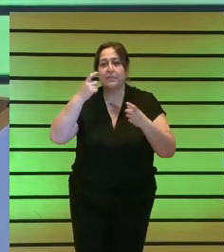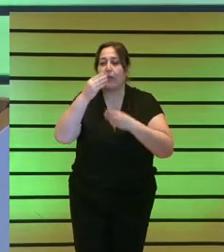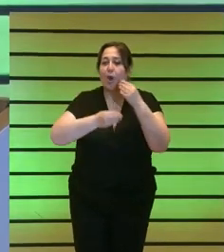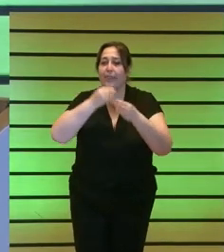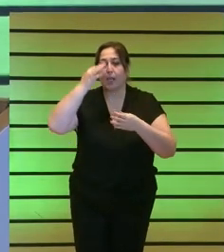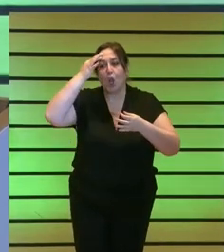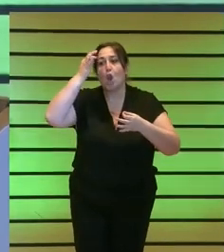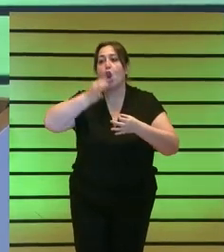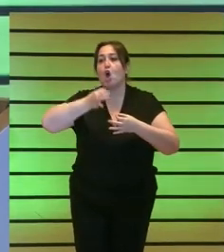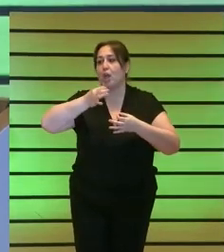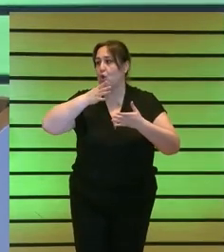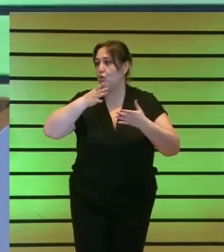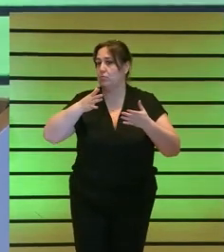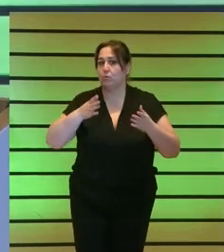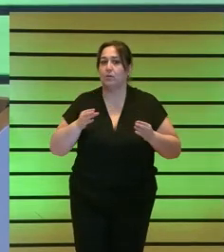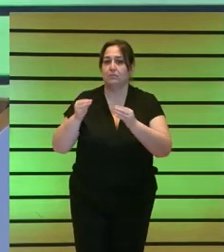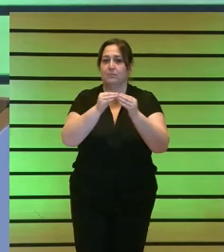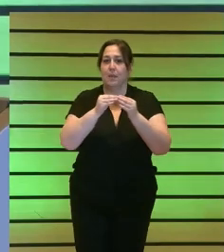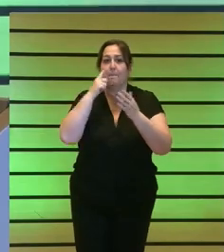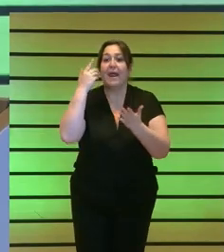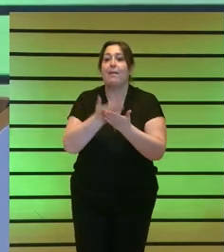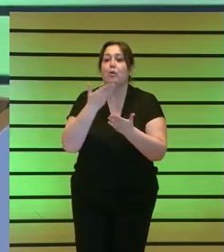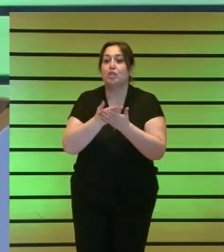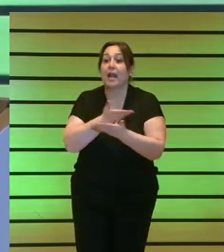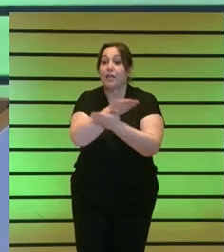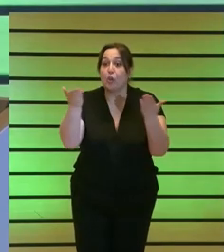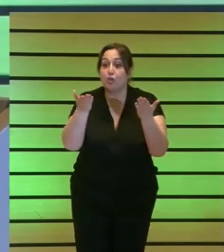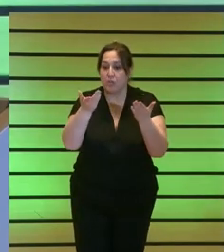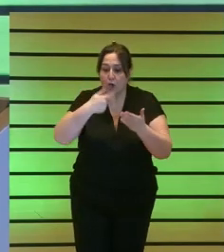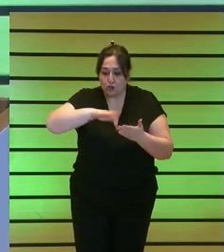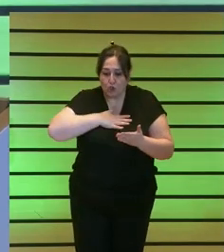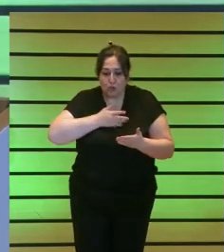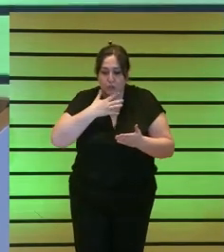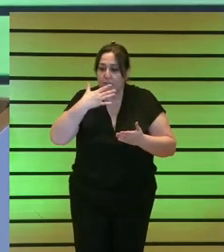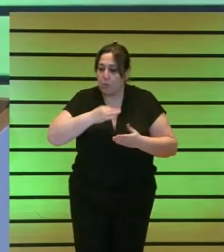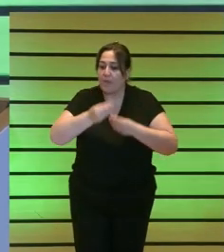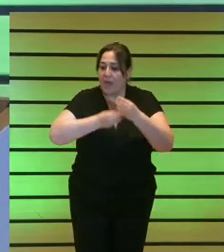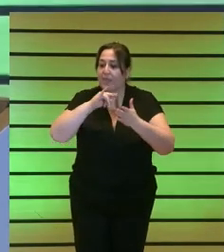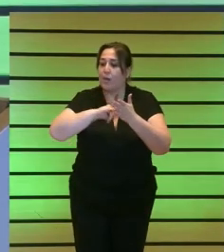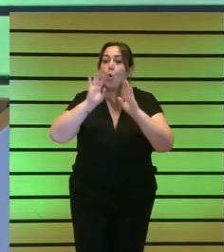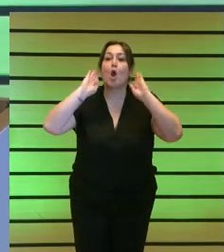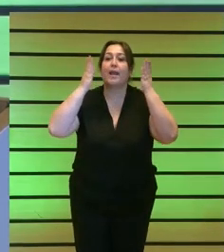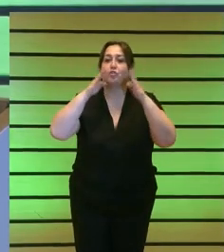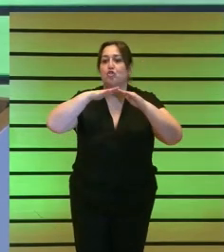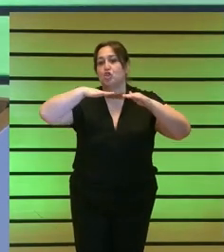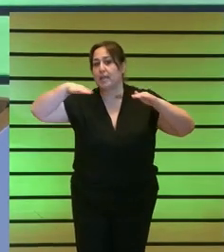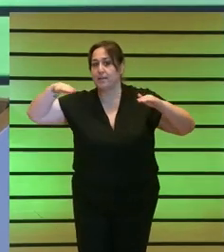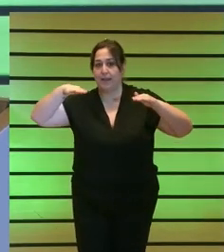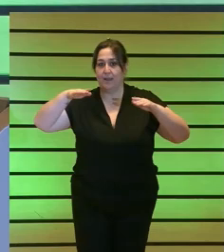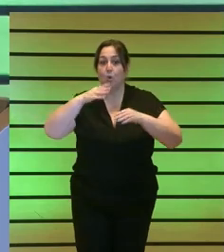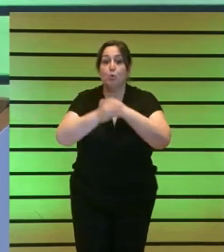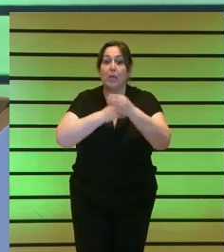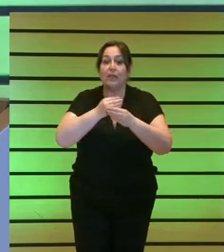demostrar a todos y a nosotros mismos que es posible hacer un congreso sostenible no tanto en Materiales como